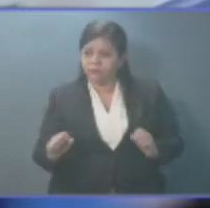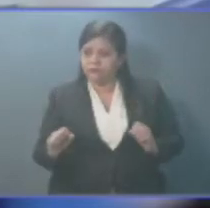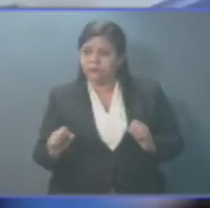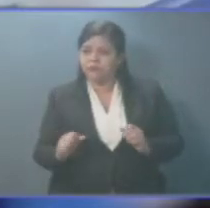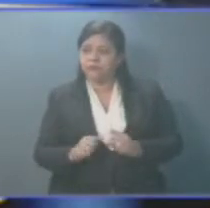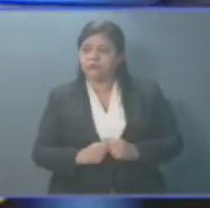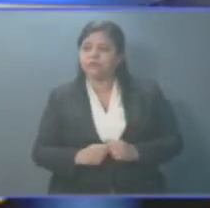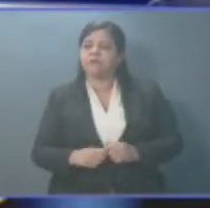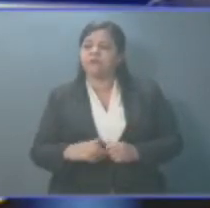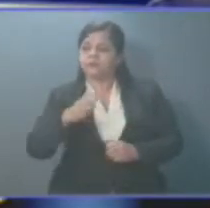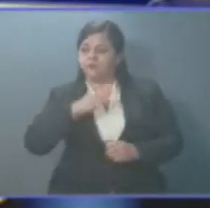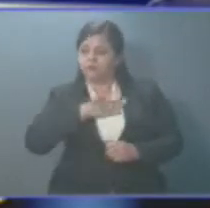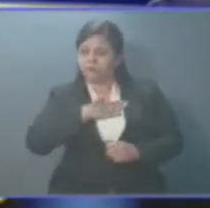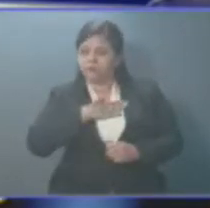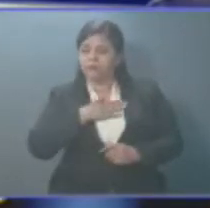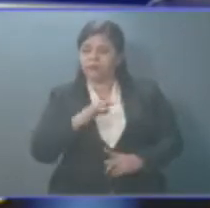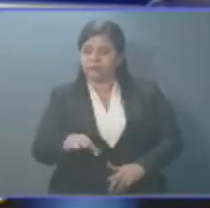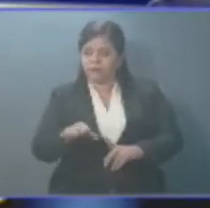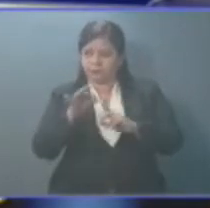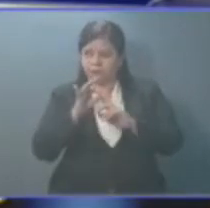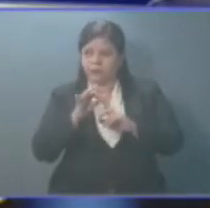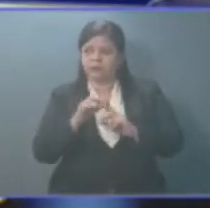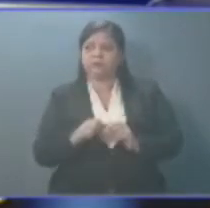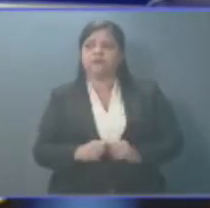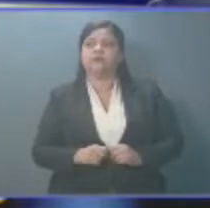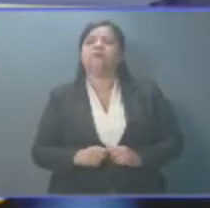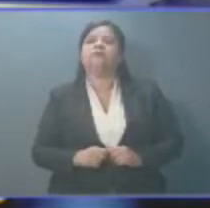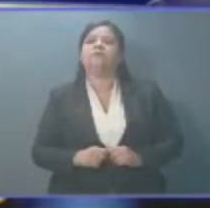para optar a elegir